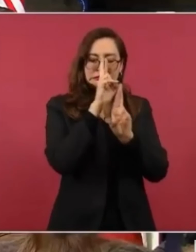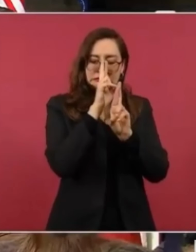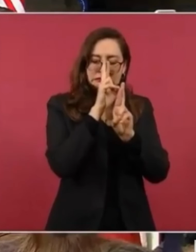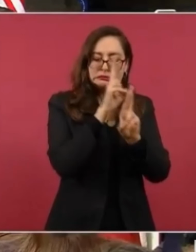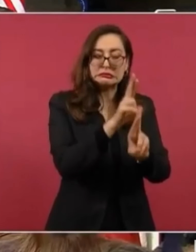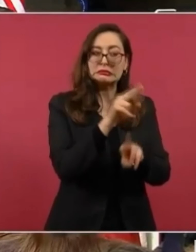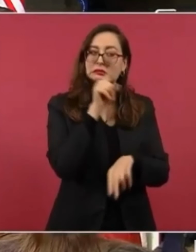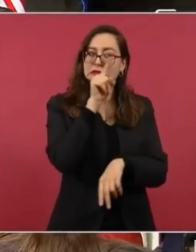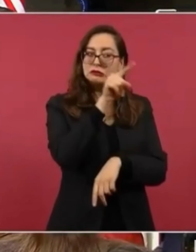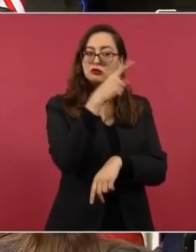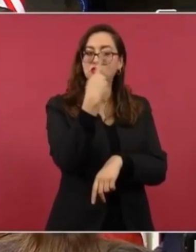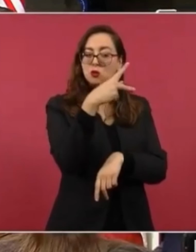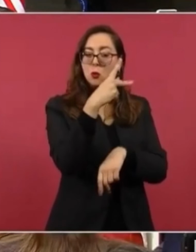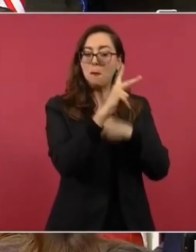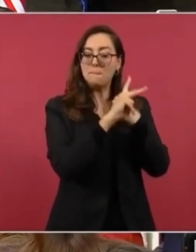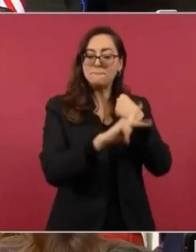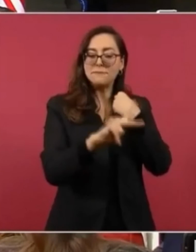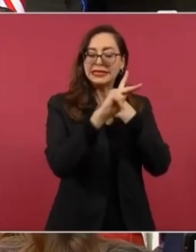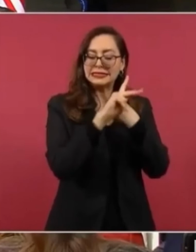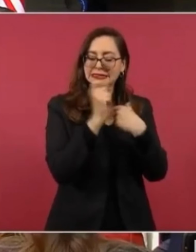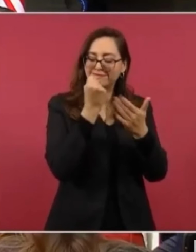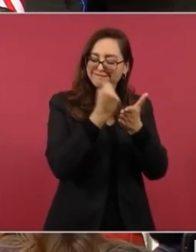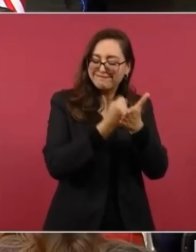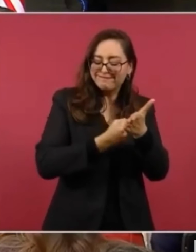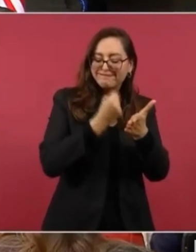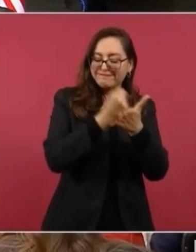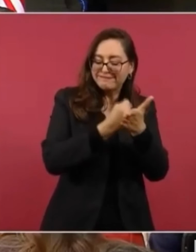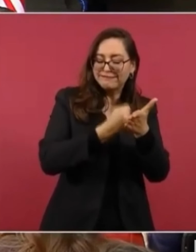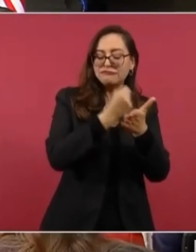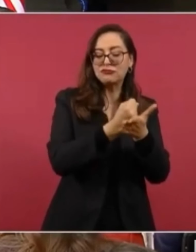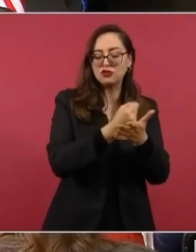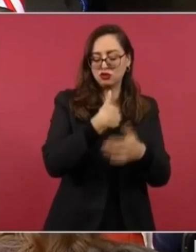es un asunto sencillo,